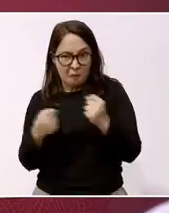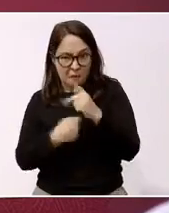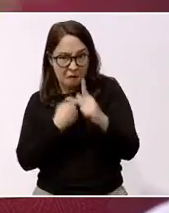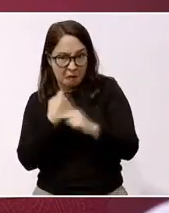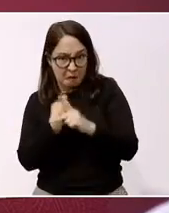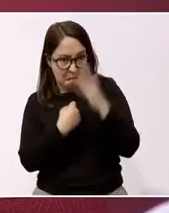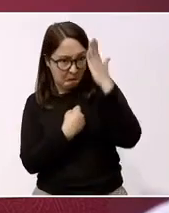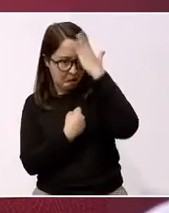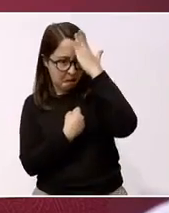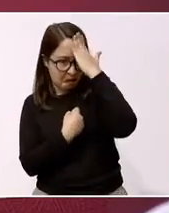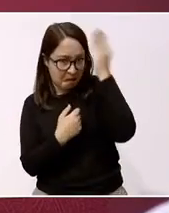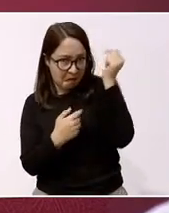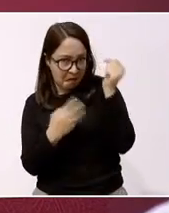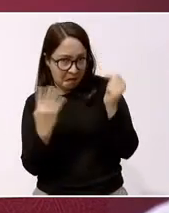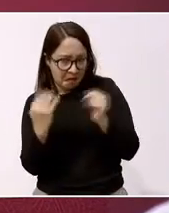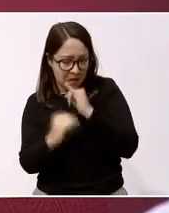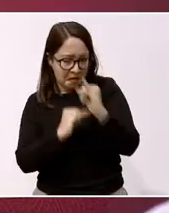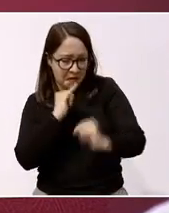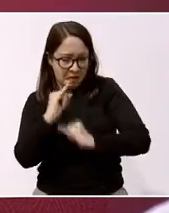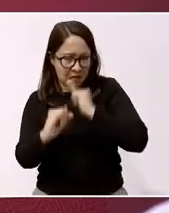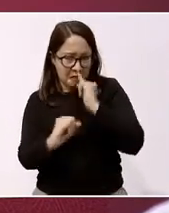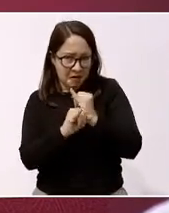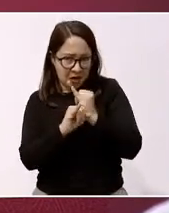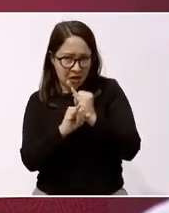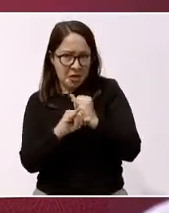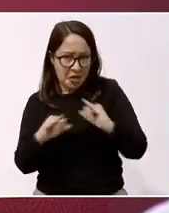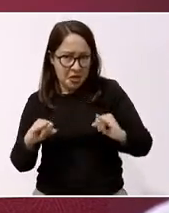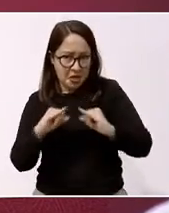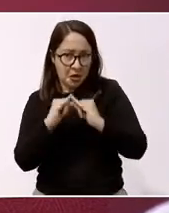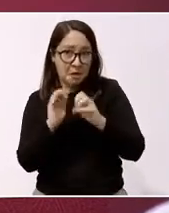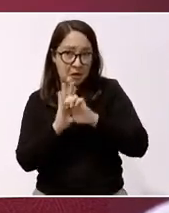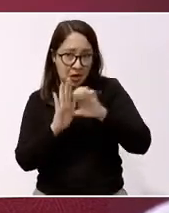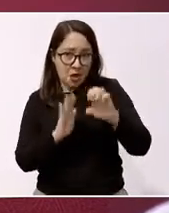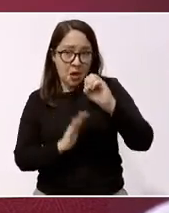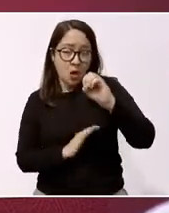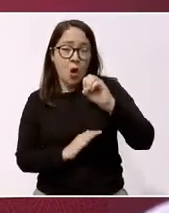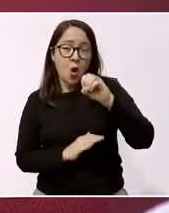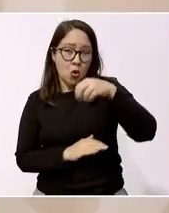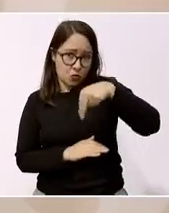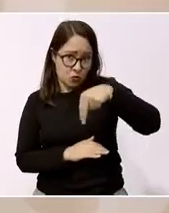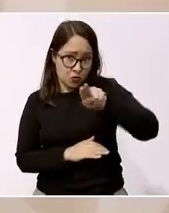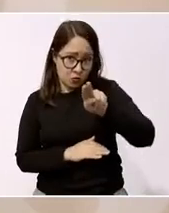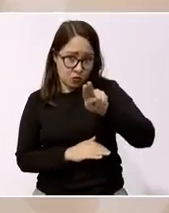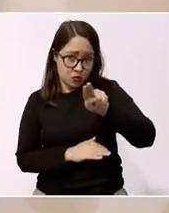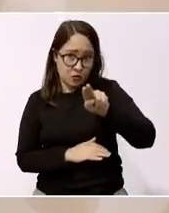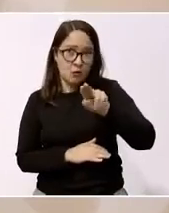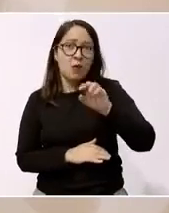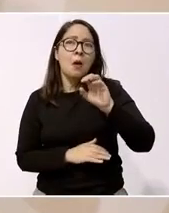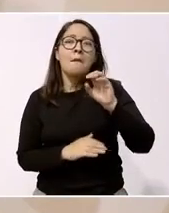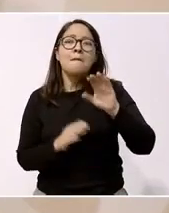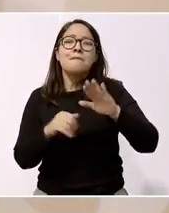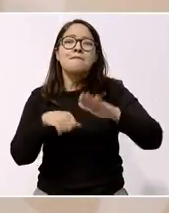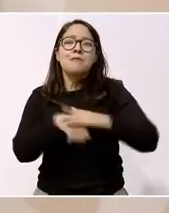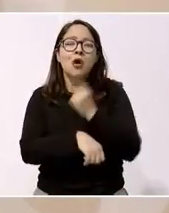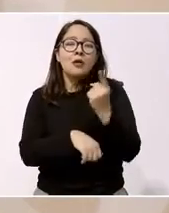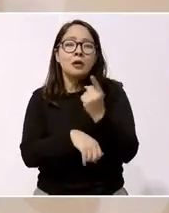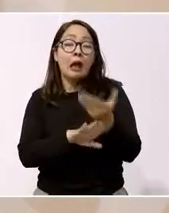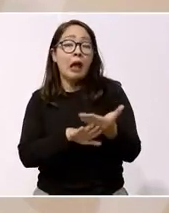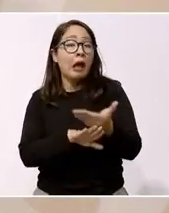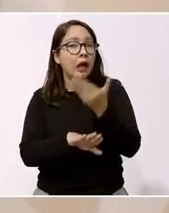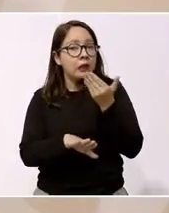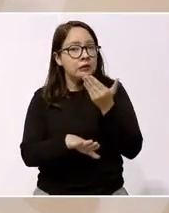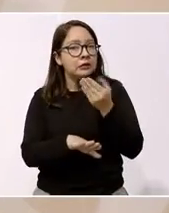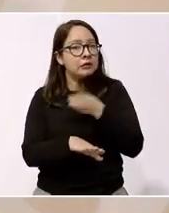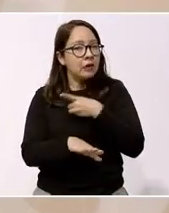potencias y de organismos internacionales como la ONU, porque se debió evitar